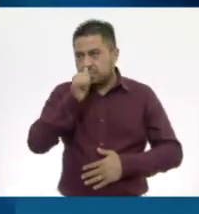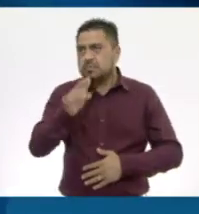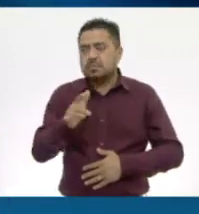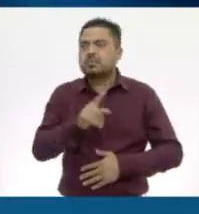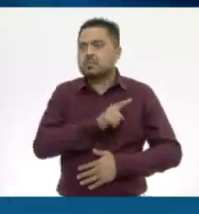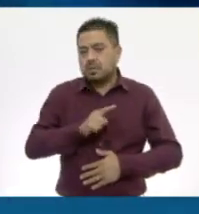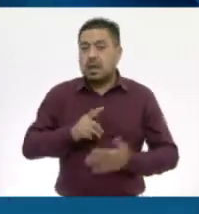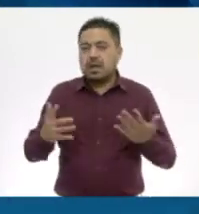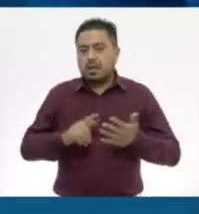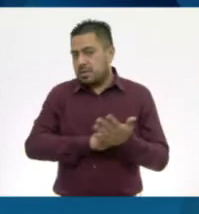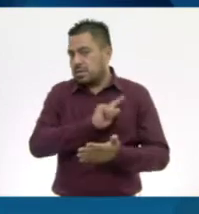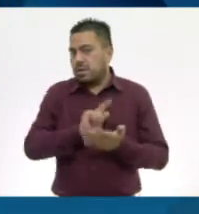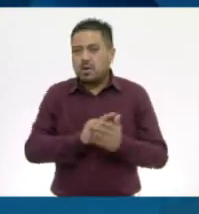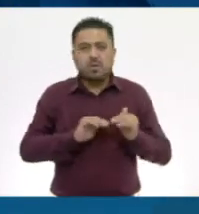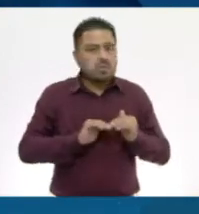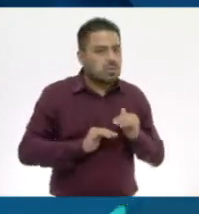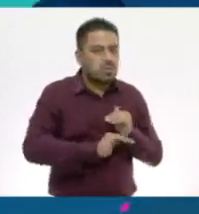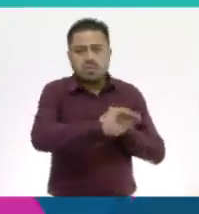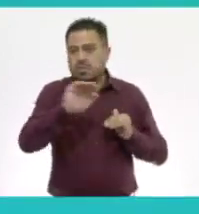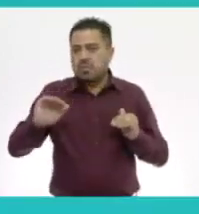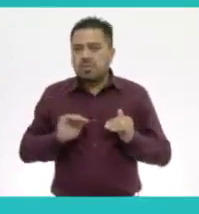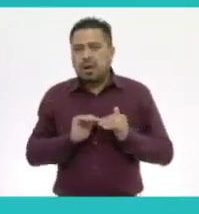cumplan.